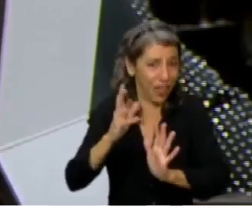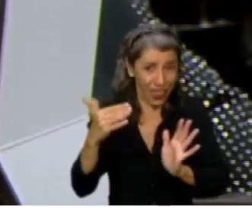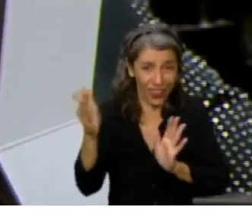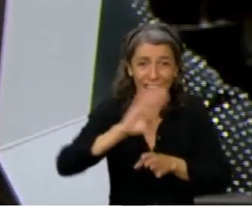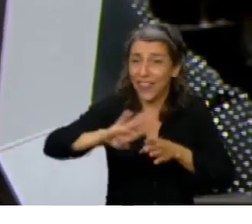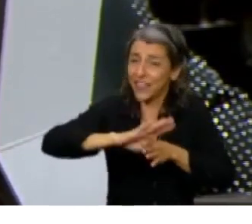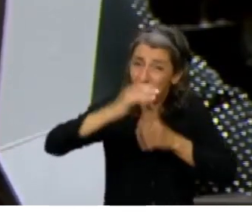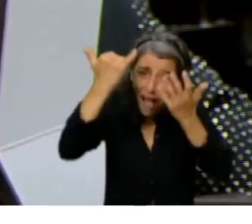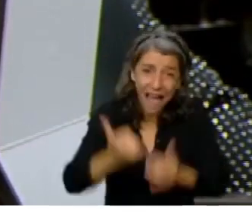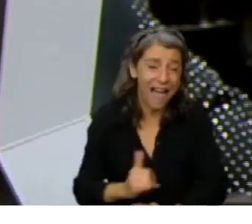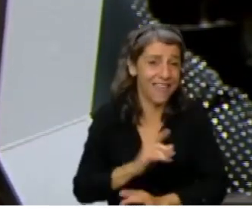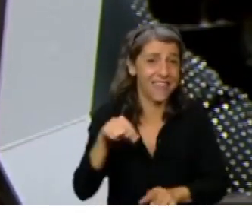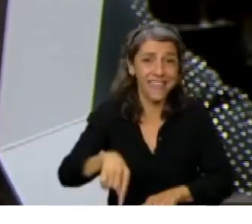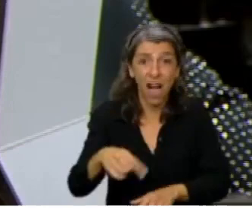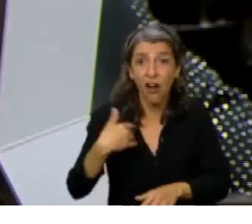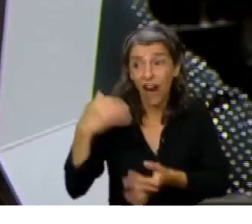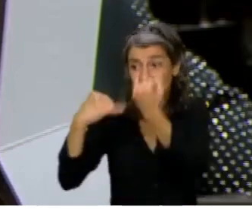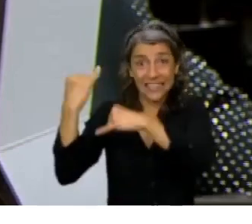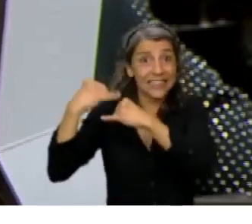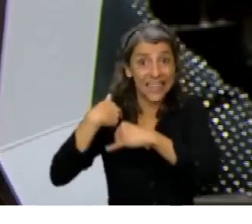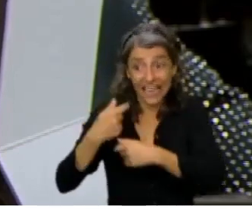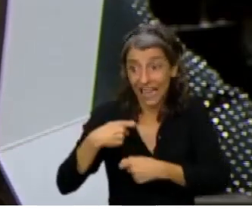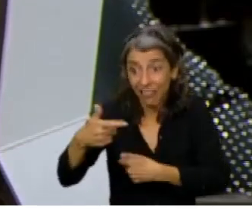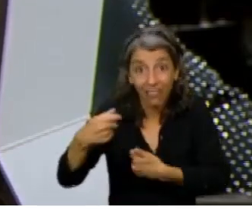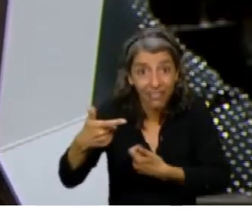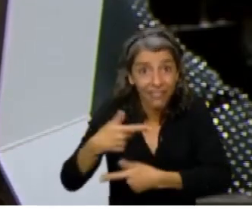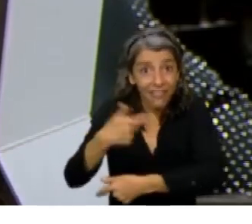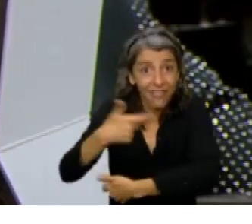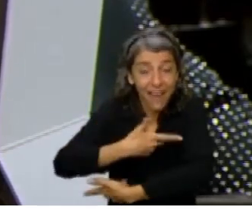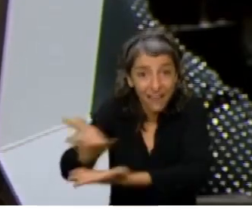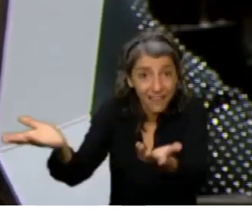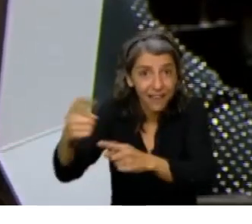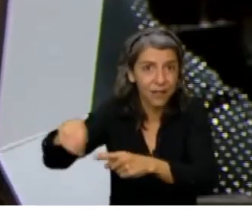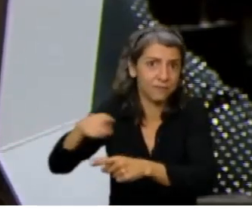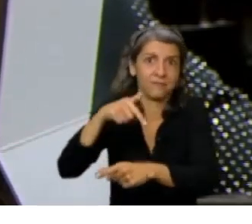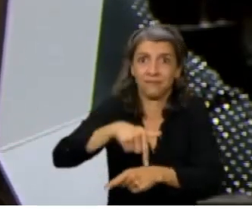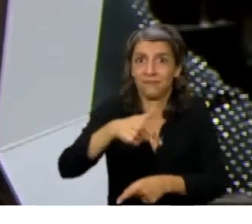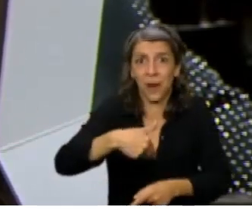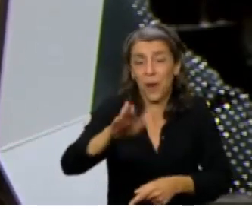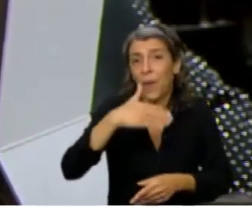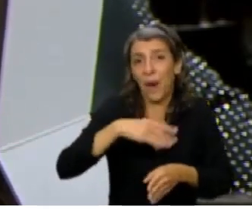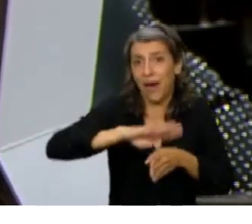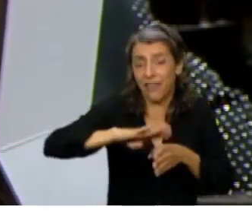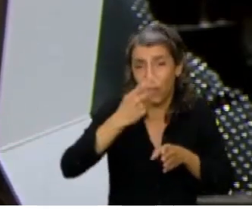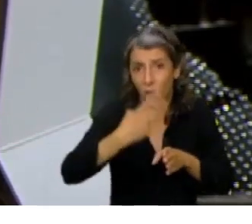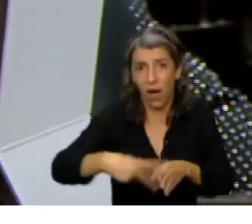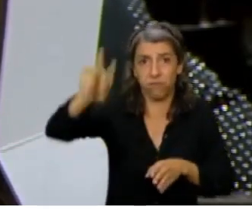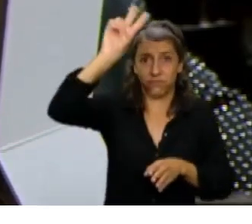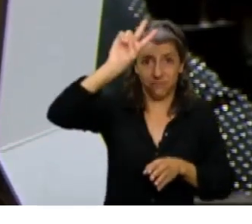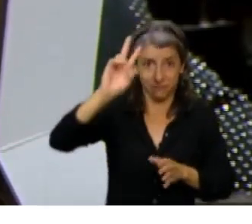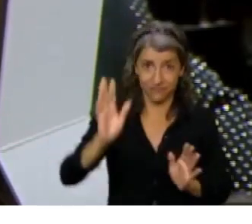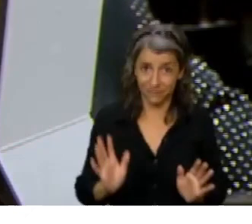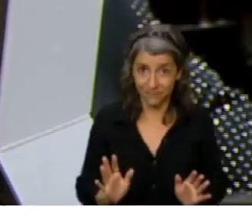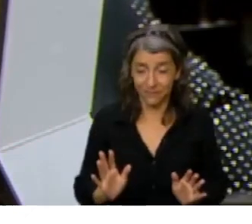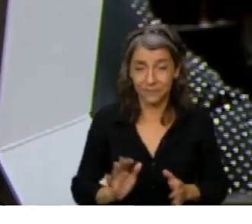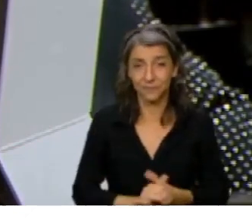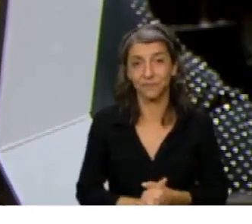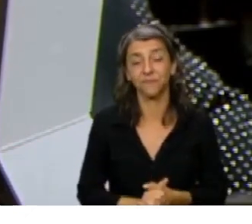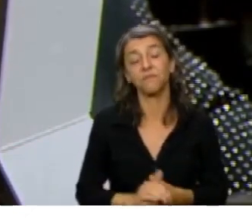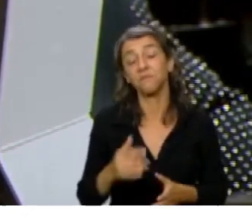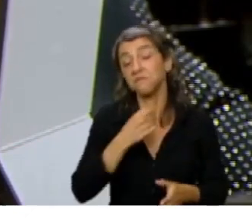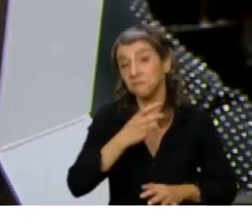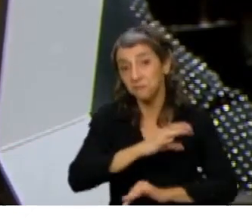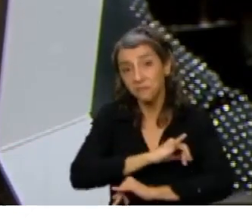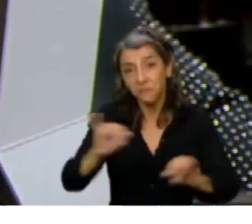interés, se va a duplicar. Finalmente, quisiera cerrar estas palabras con